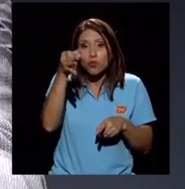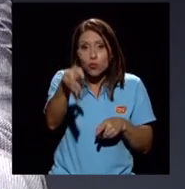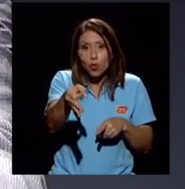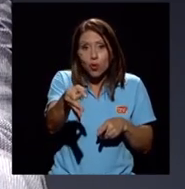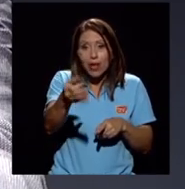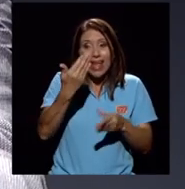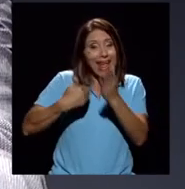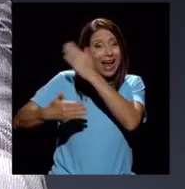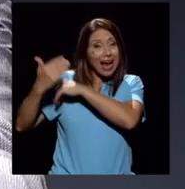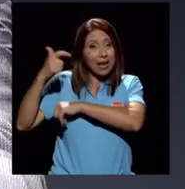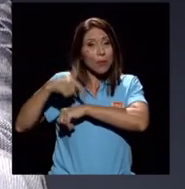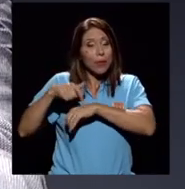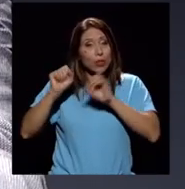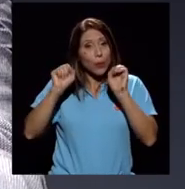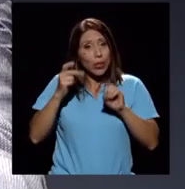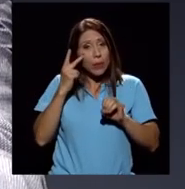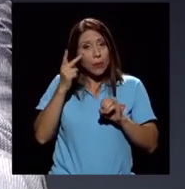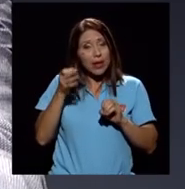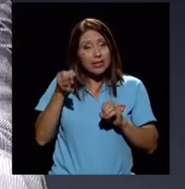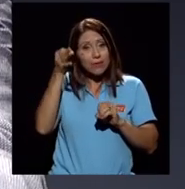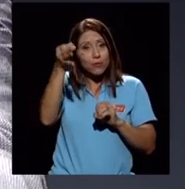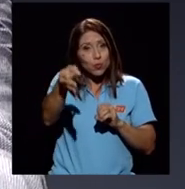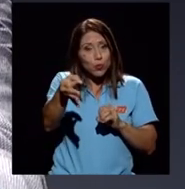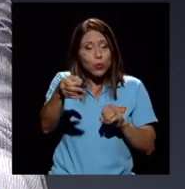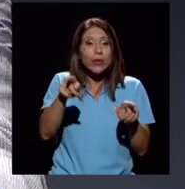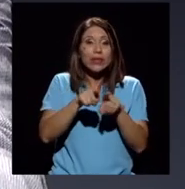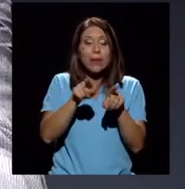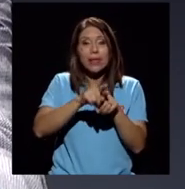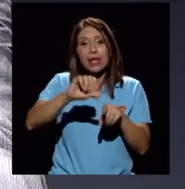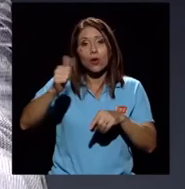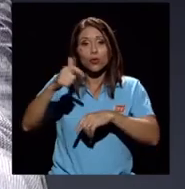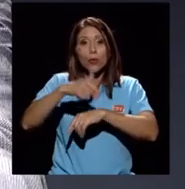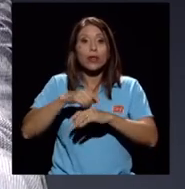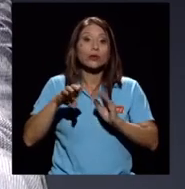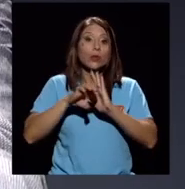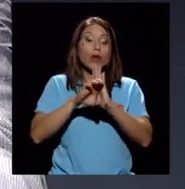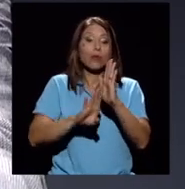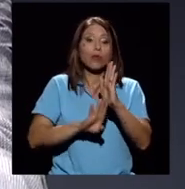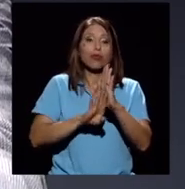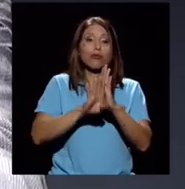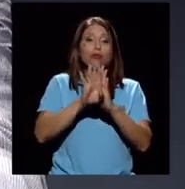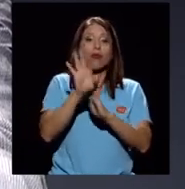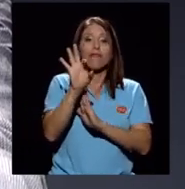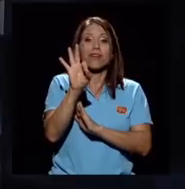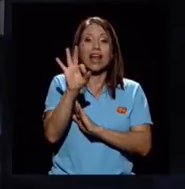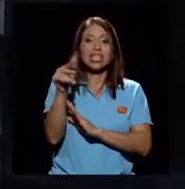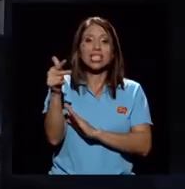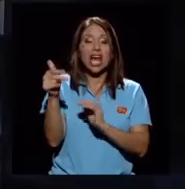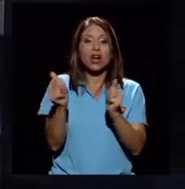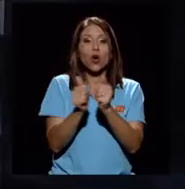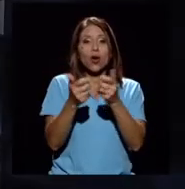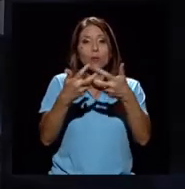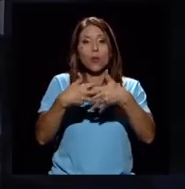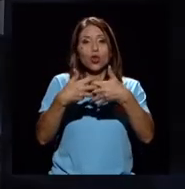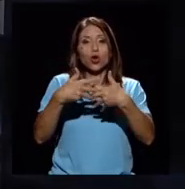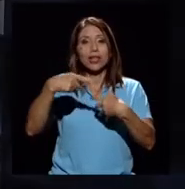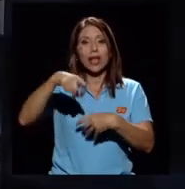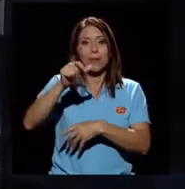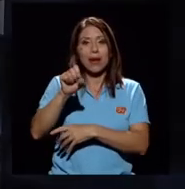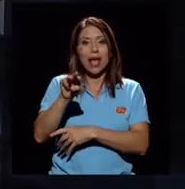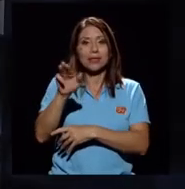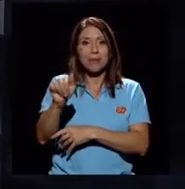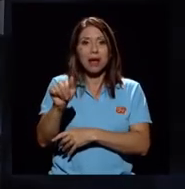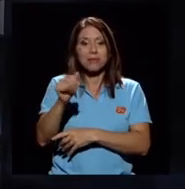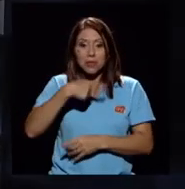momento y ha habido otros franklin chang con el motor de plasma o lo que pueda decir hay búsqueda del